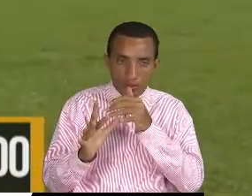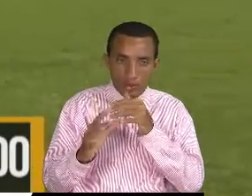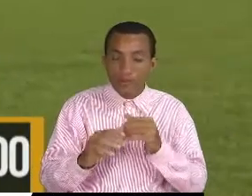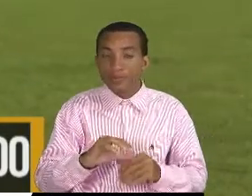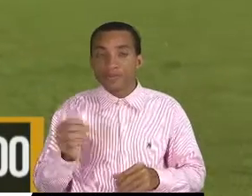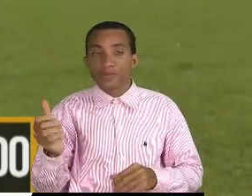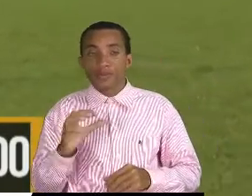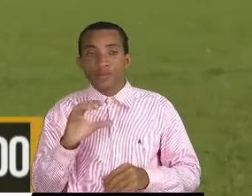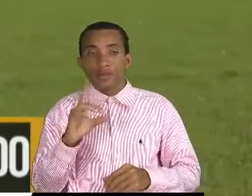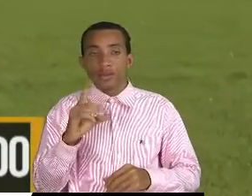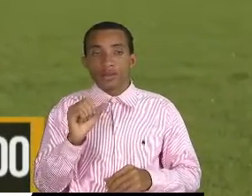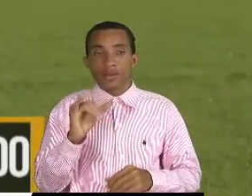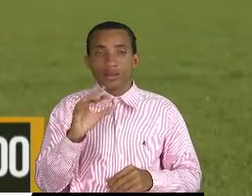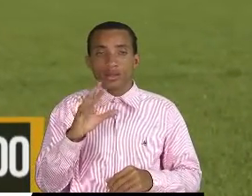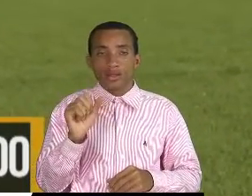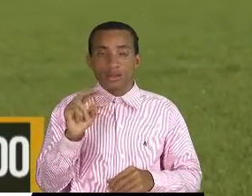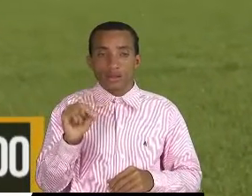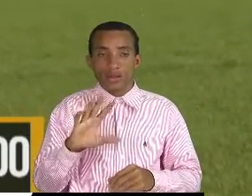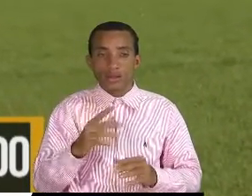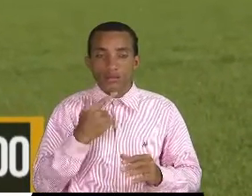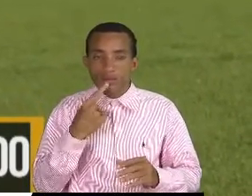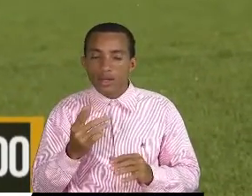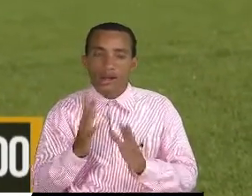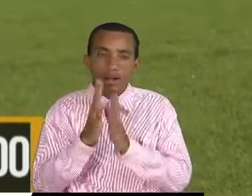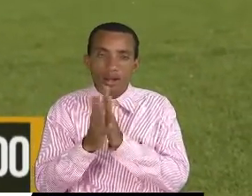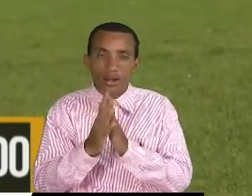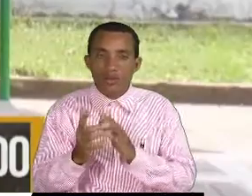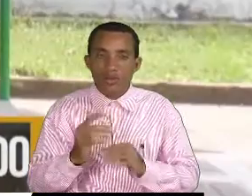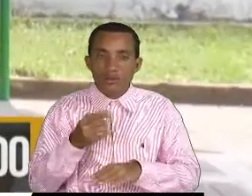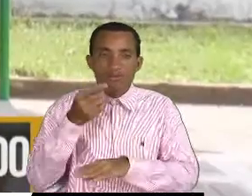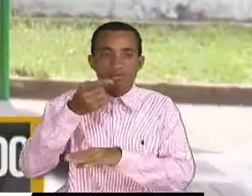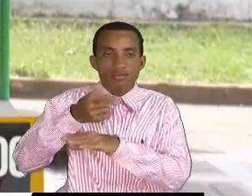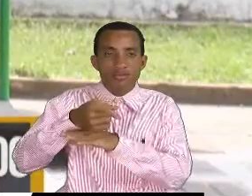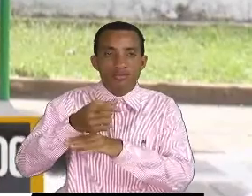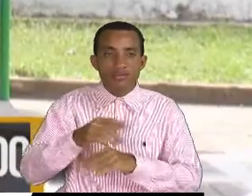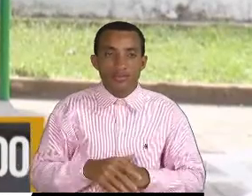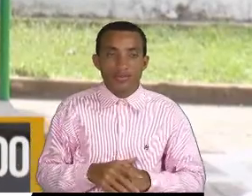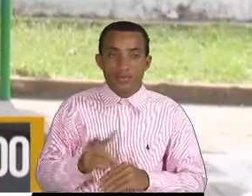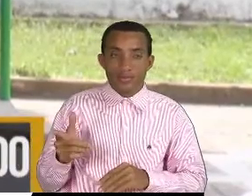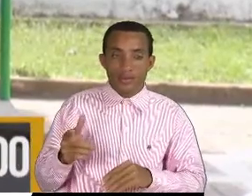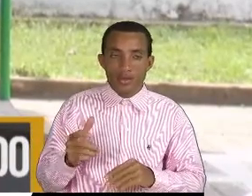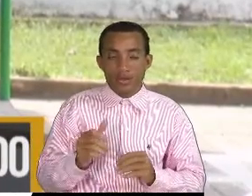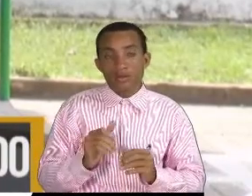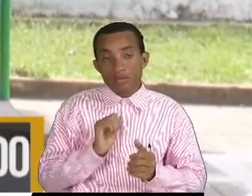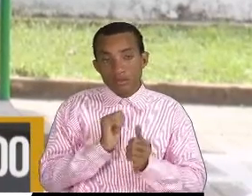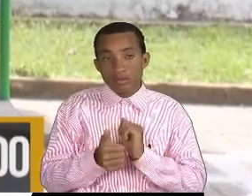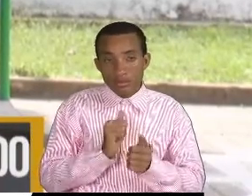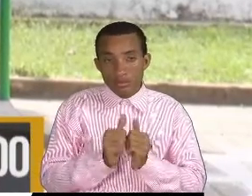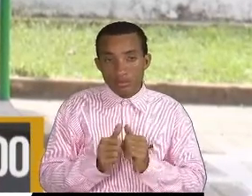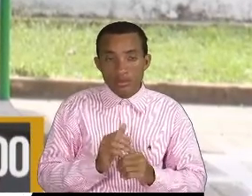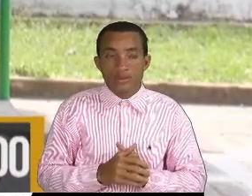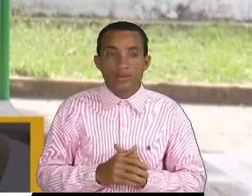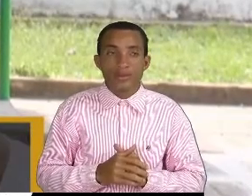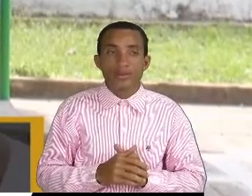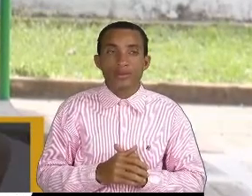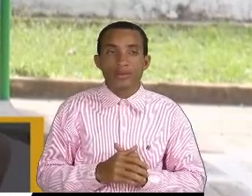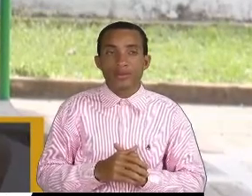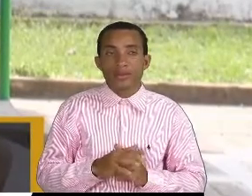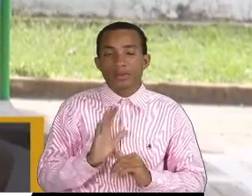Montesinos, director técnico del Onceno, ha hablado sobre esta preparación. Bueno, desde lo deportivo, obviamente el balance es negativo. Obviamente